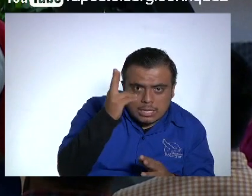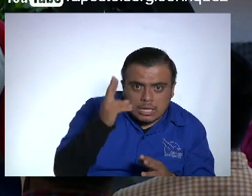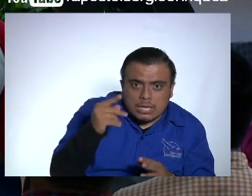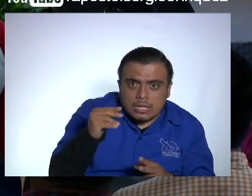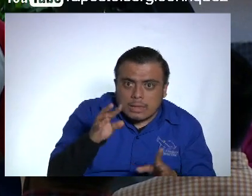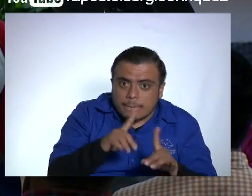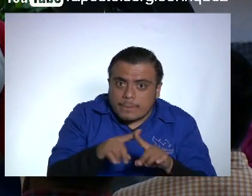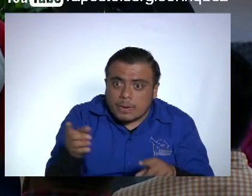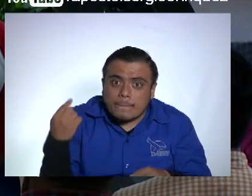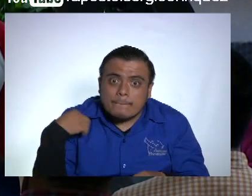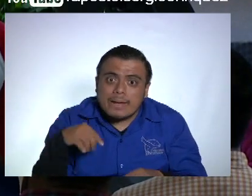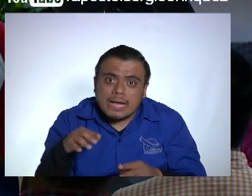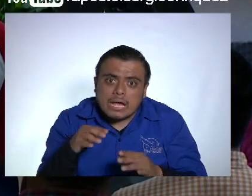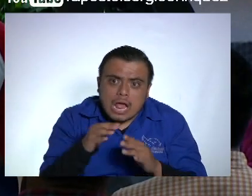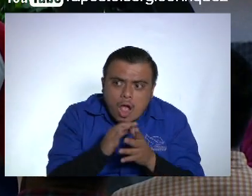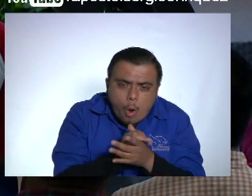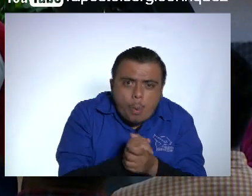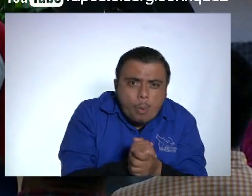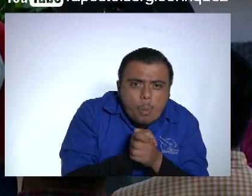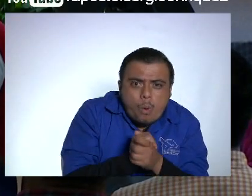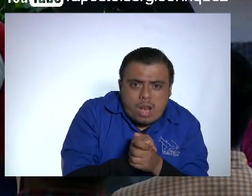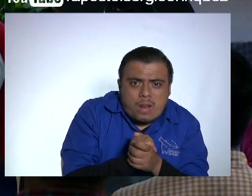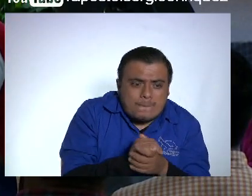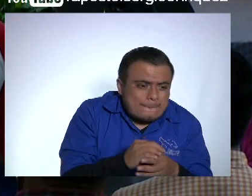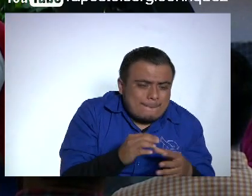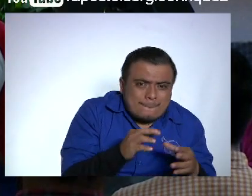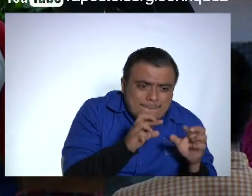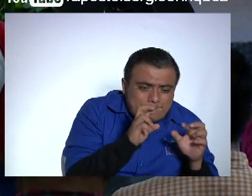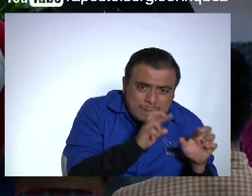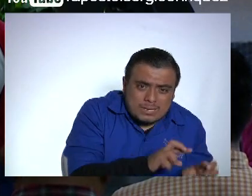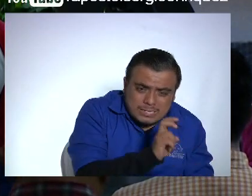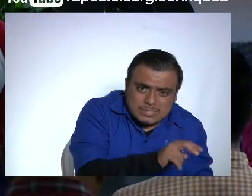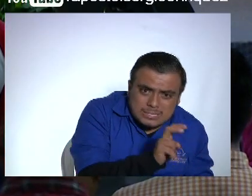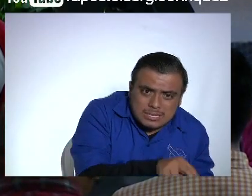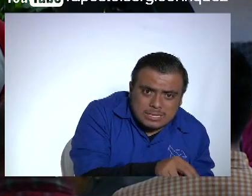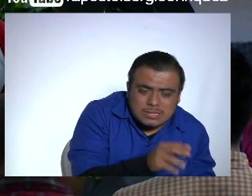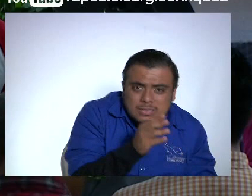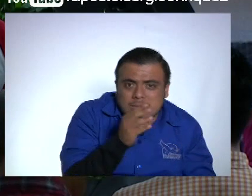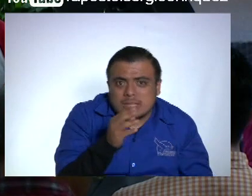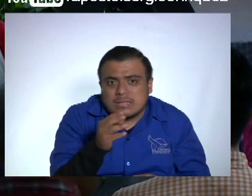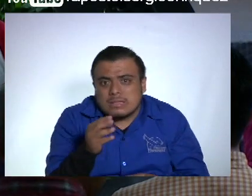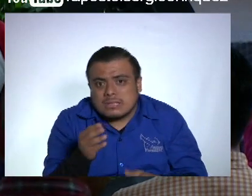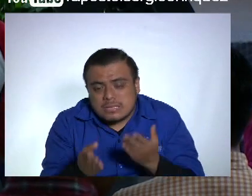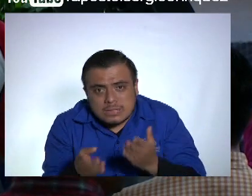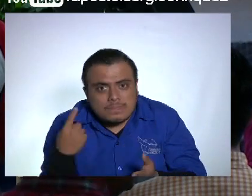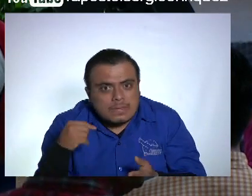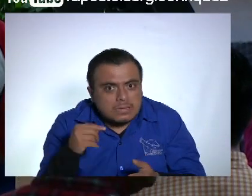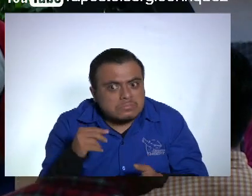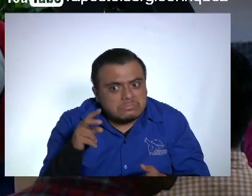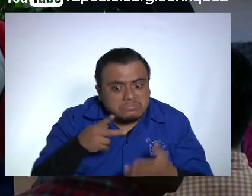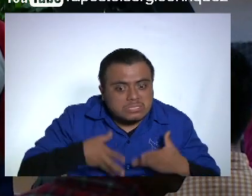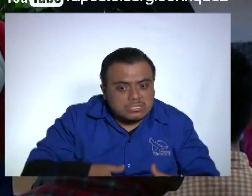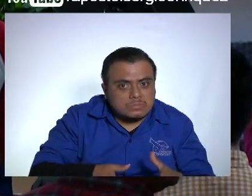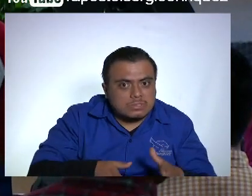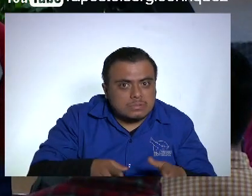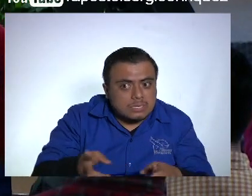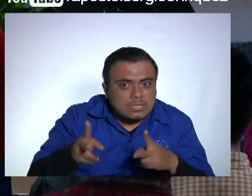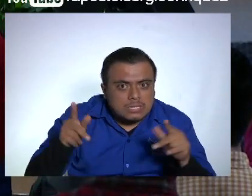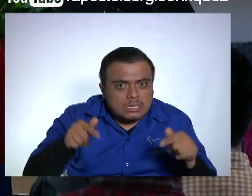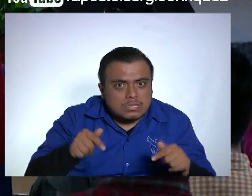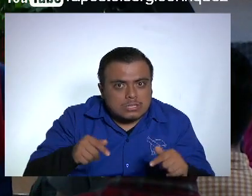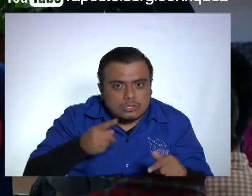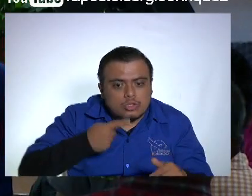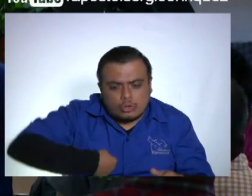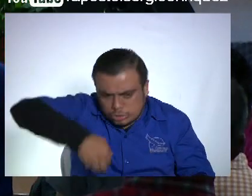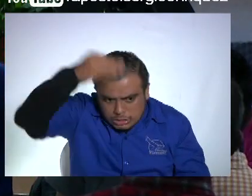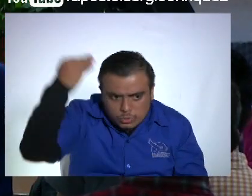Pero para interceder a favor de aquellos que son necesitados, y quizás para eso nacimos y para eso venimos a esta tierra, no quizás, sino creo,